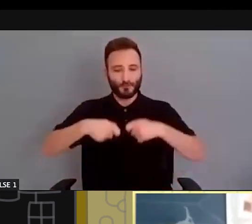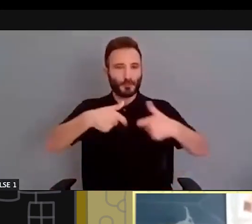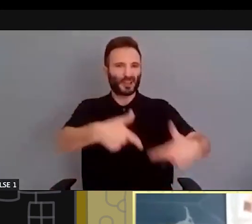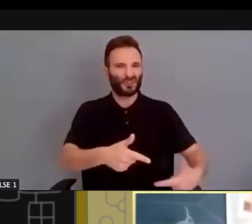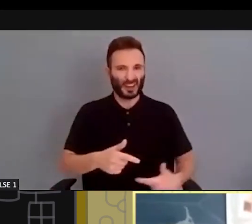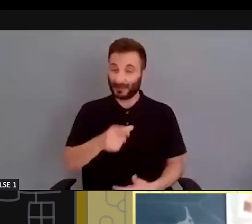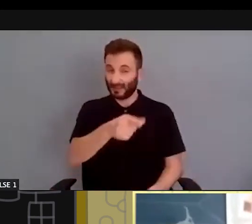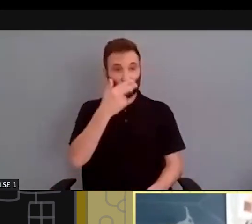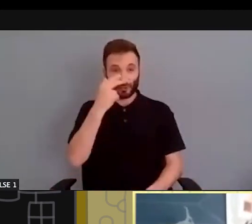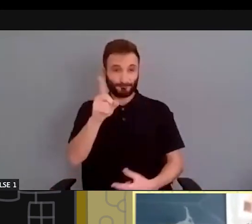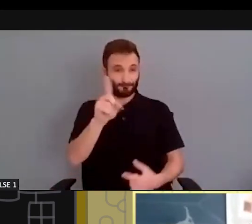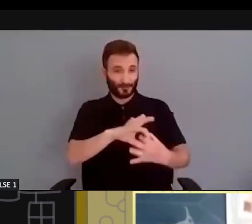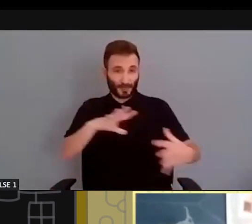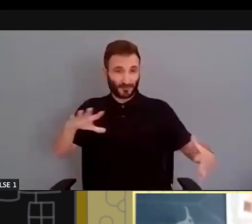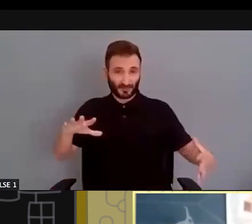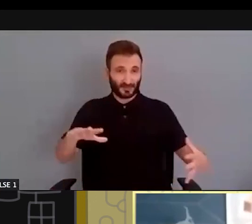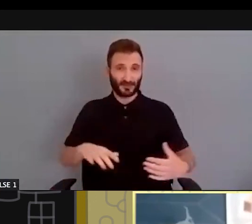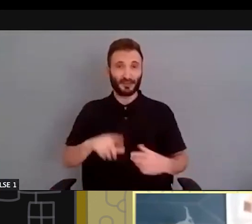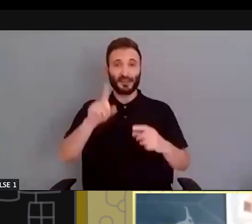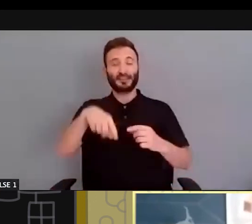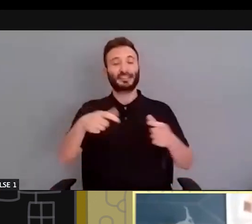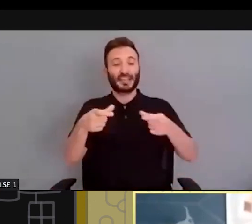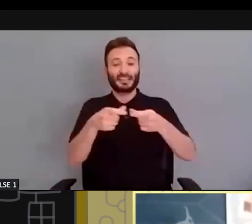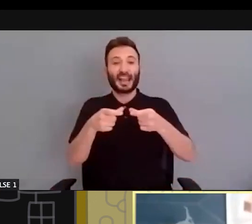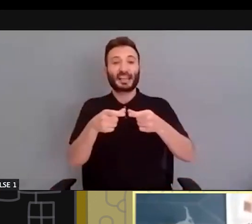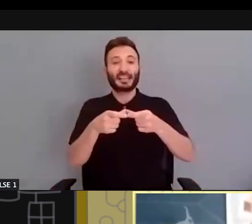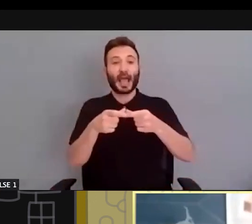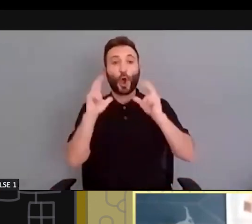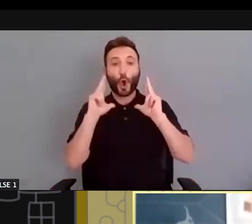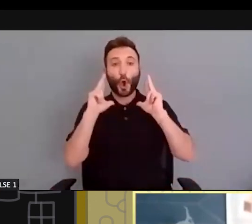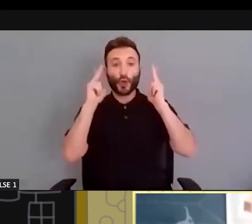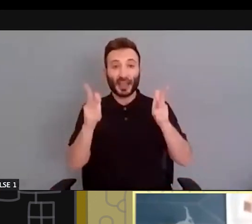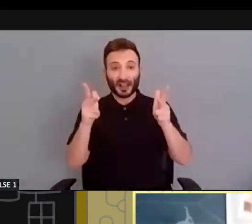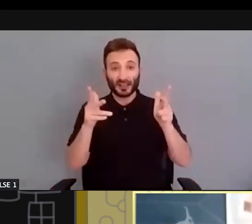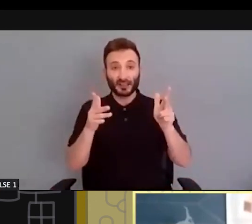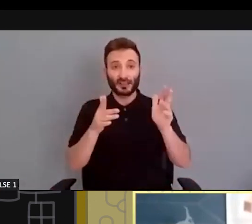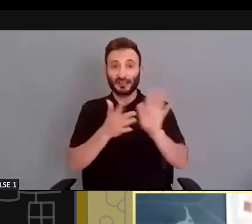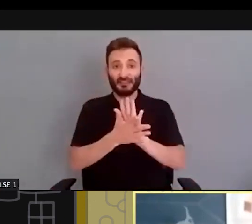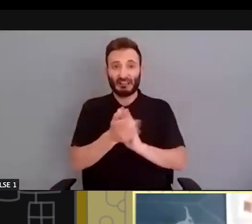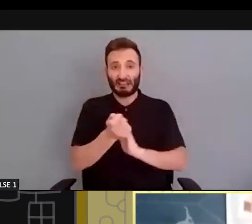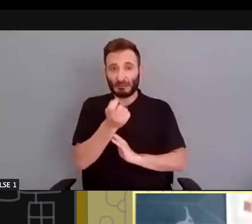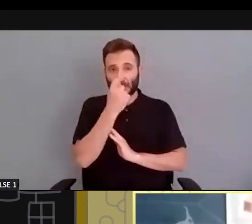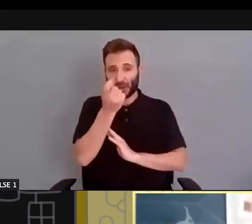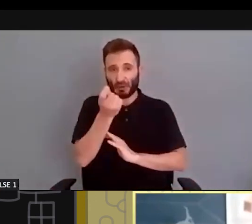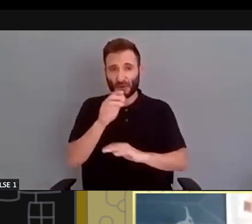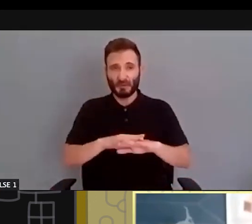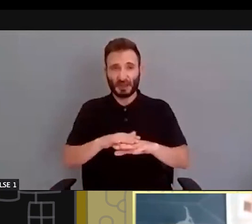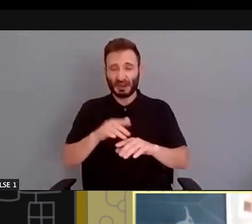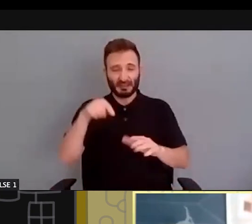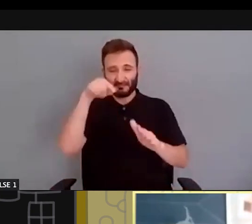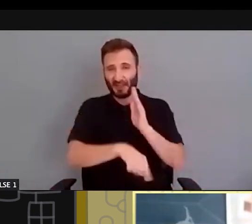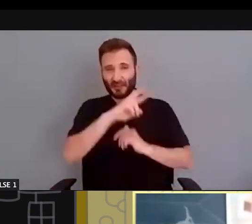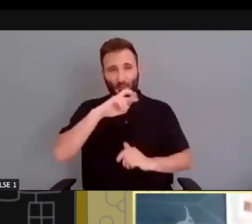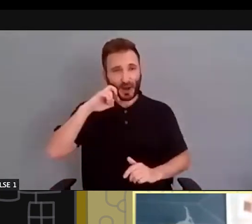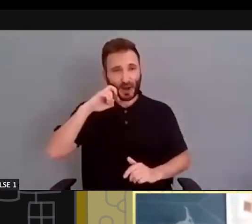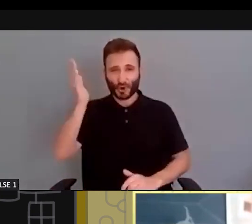para nada. Así que estas tarjetas de hoteles es muy poca cosa si no se profundiza en algo más profundo. Esto